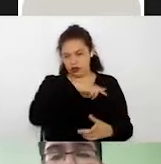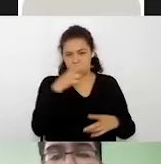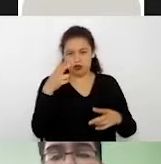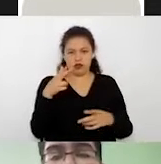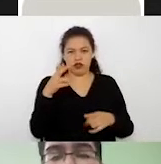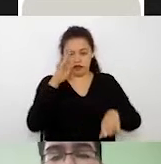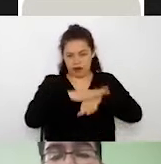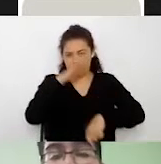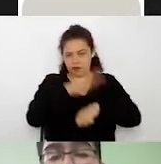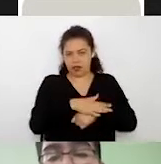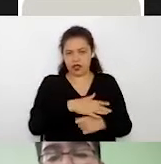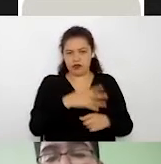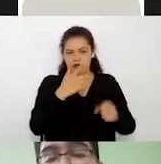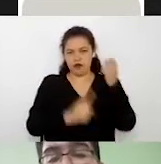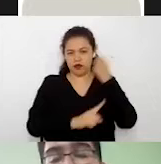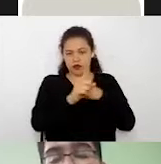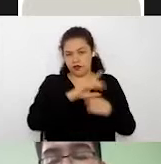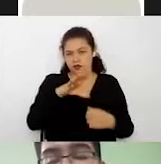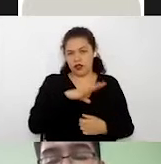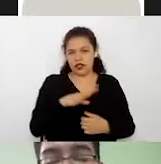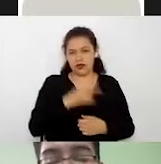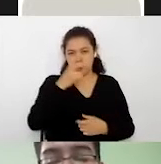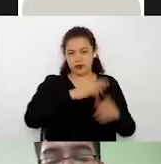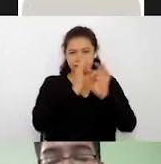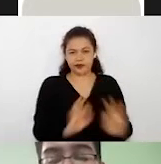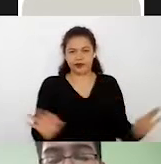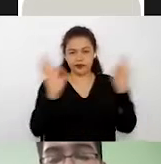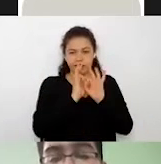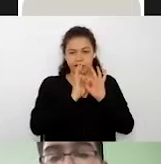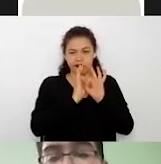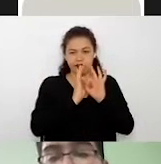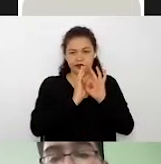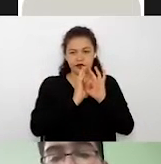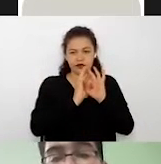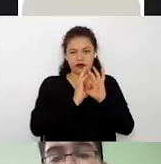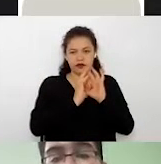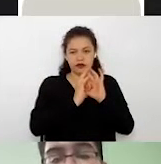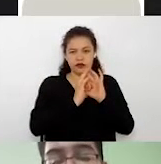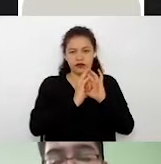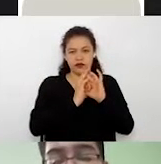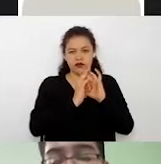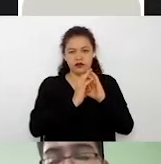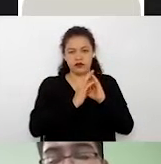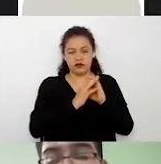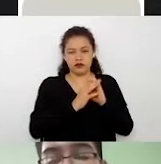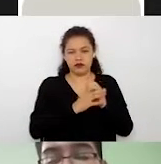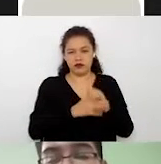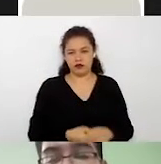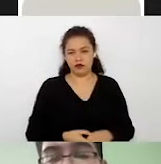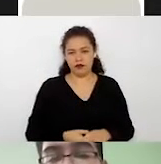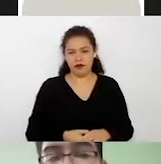causando más problemas. Entonces es importante el hecho de que las personas